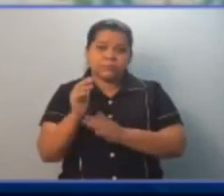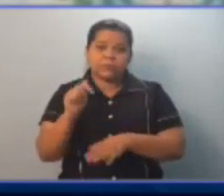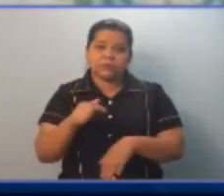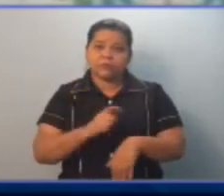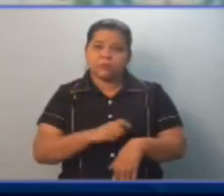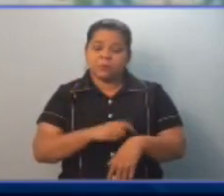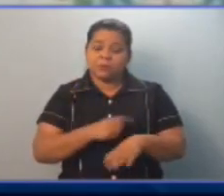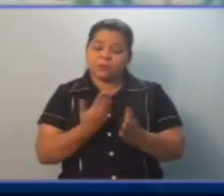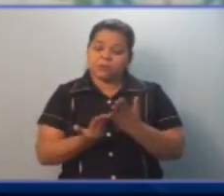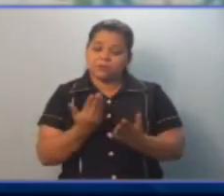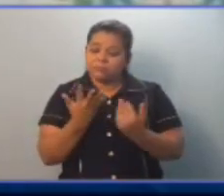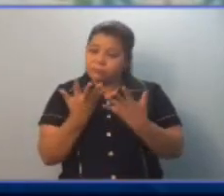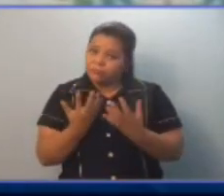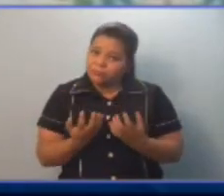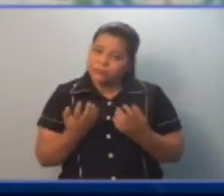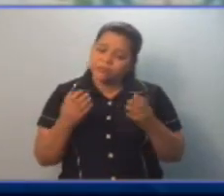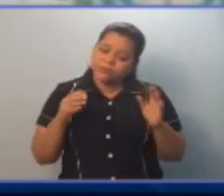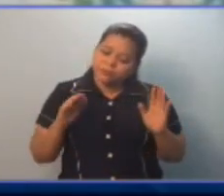persiguiendo. Pero